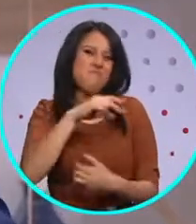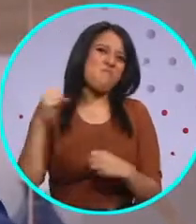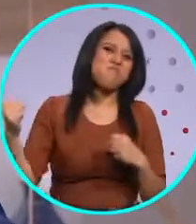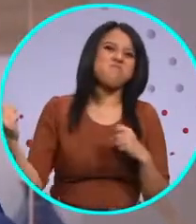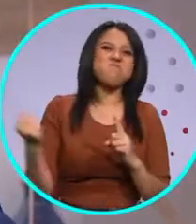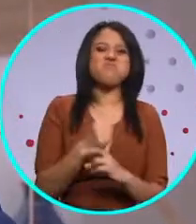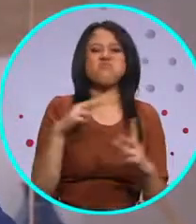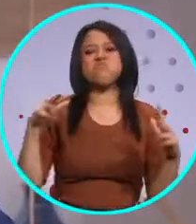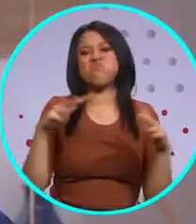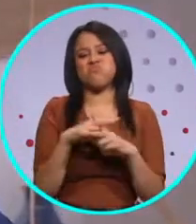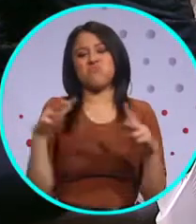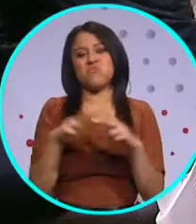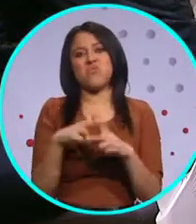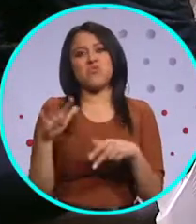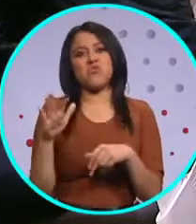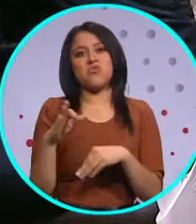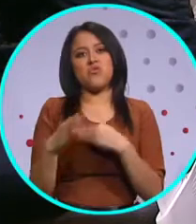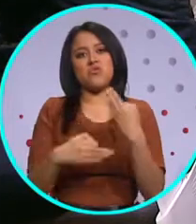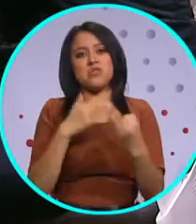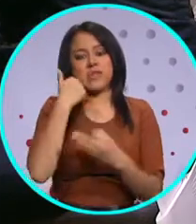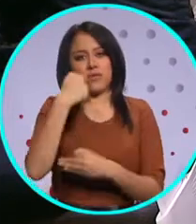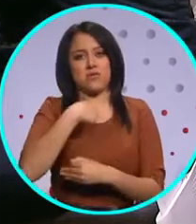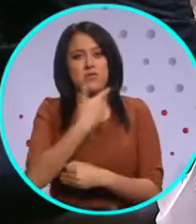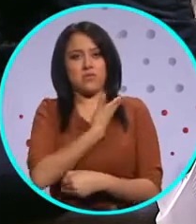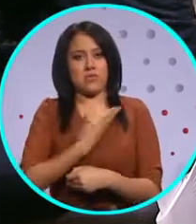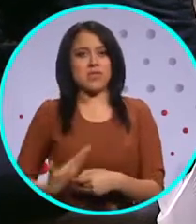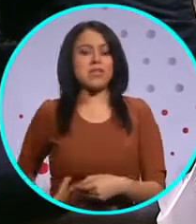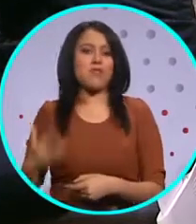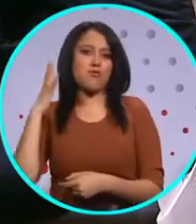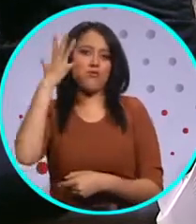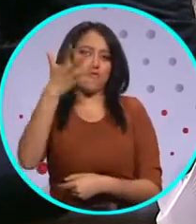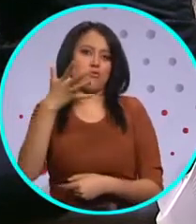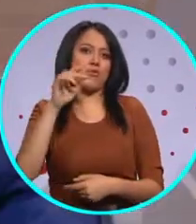redes porque todo el mundo hasta yo ya soy presidencial